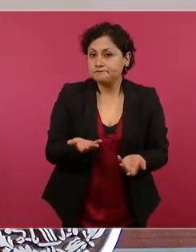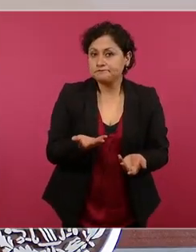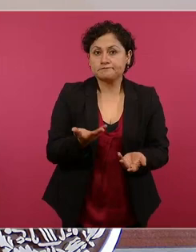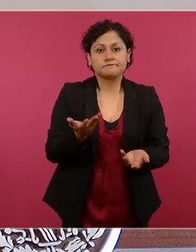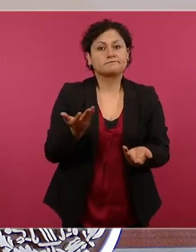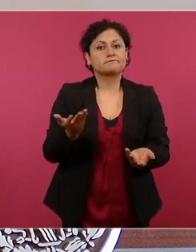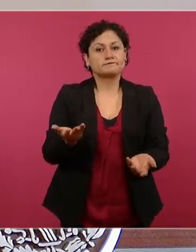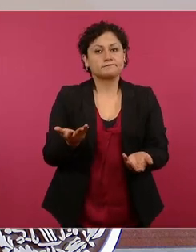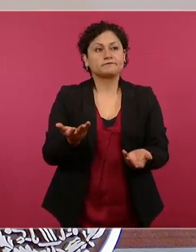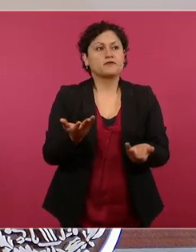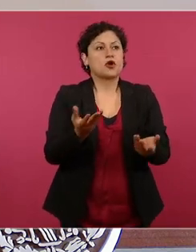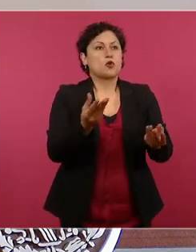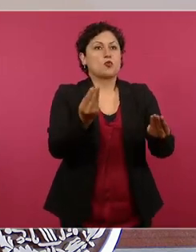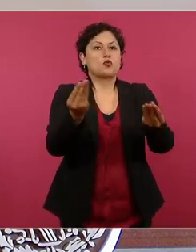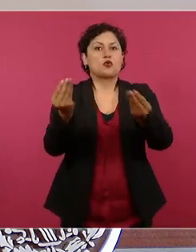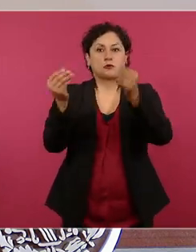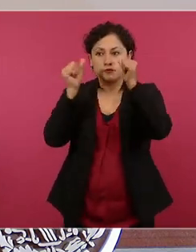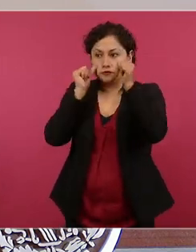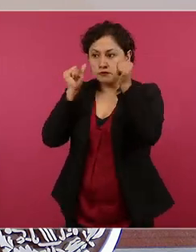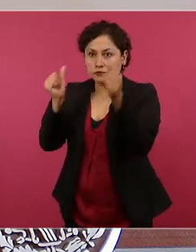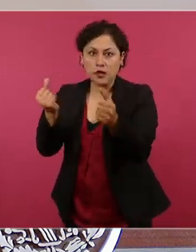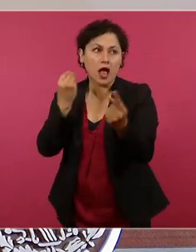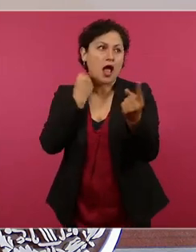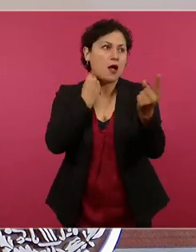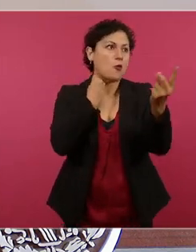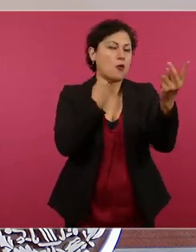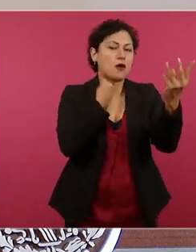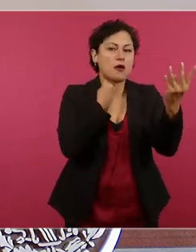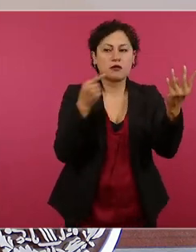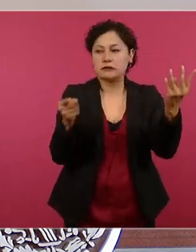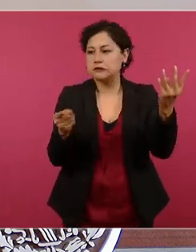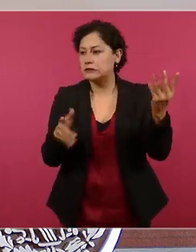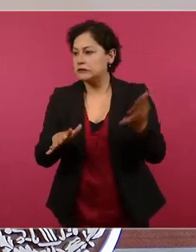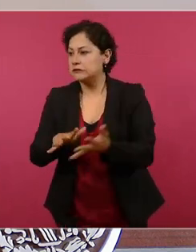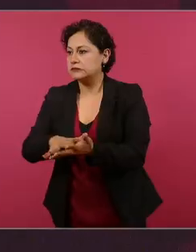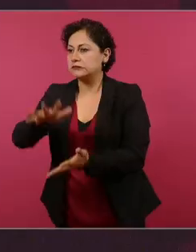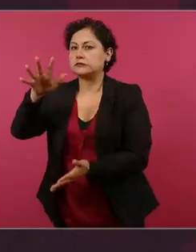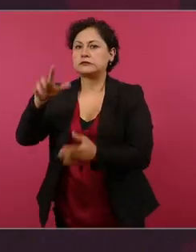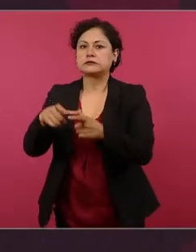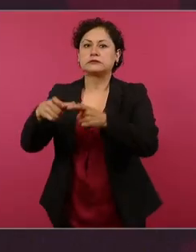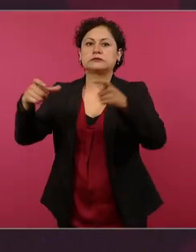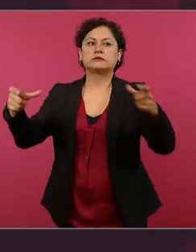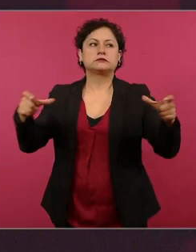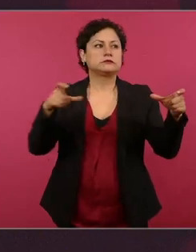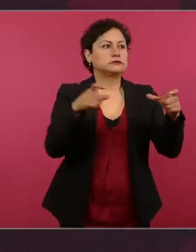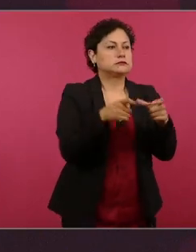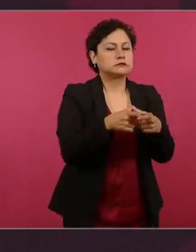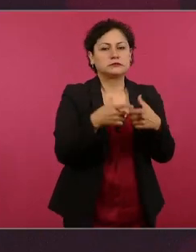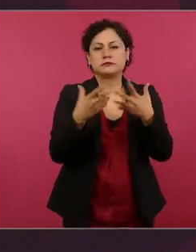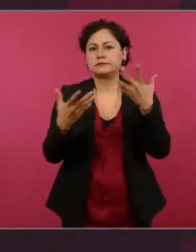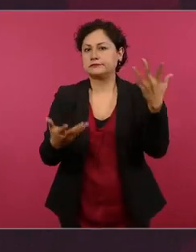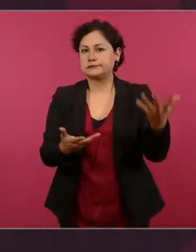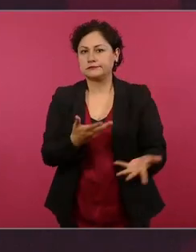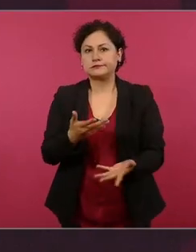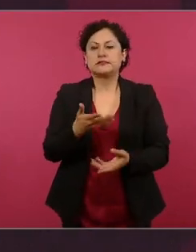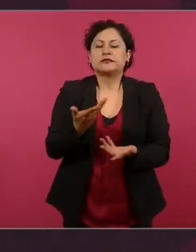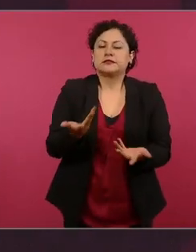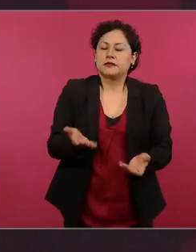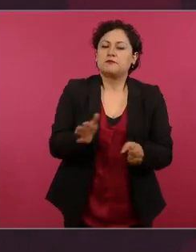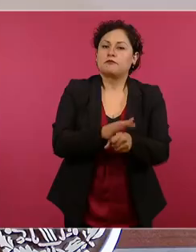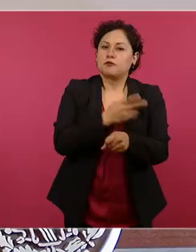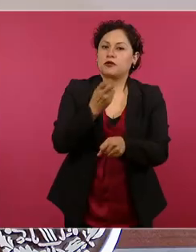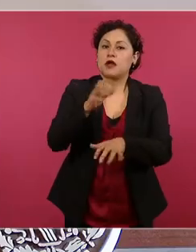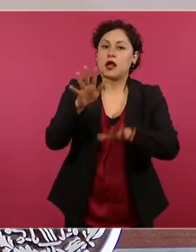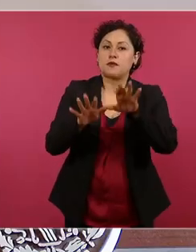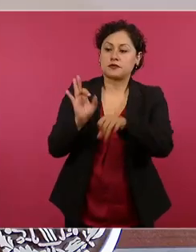el personal para atender todos los casos. Entonces, espacian las visitas y espacian también pues las defensas a las que